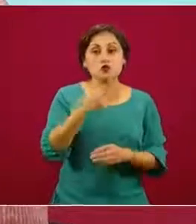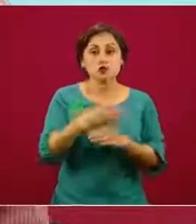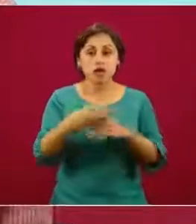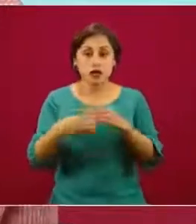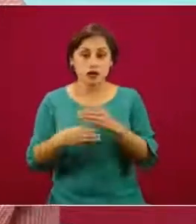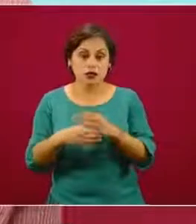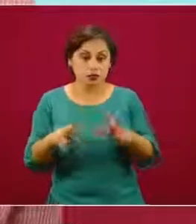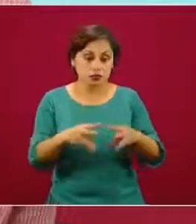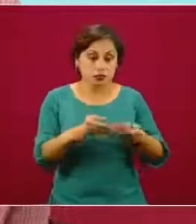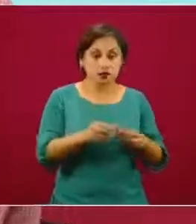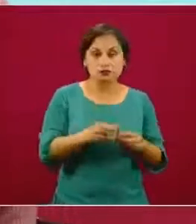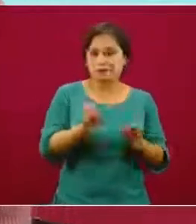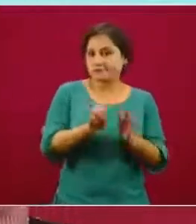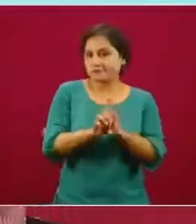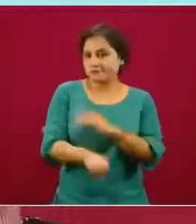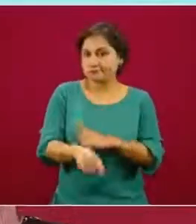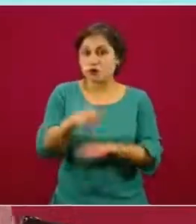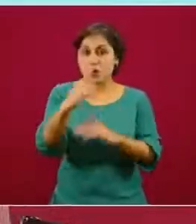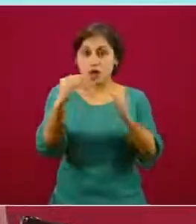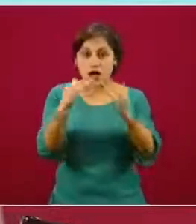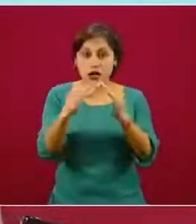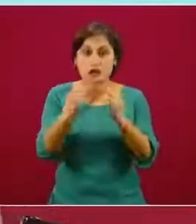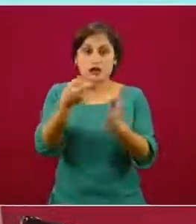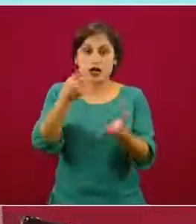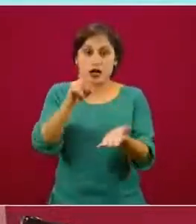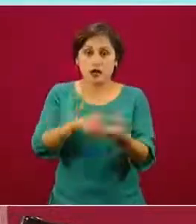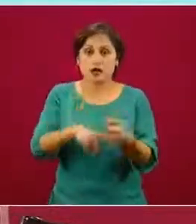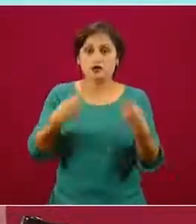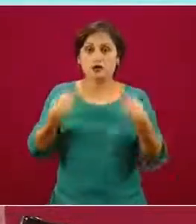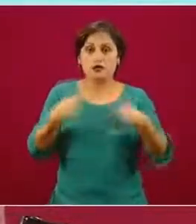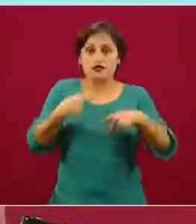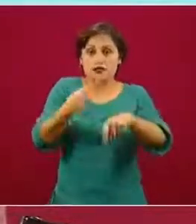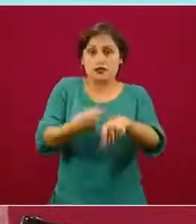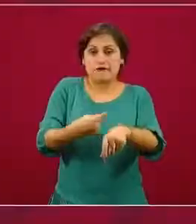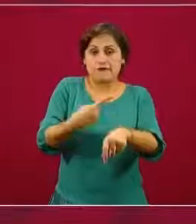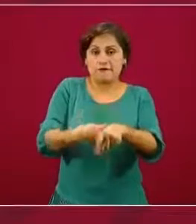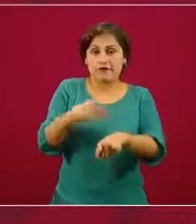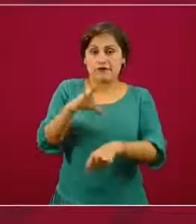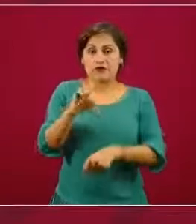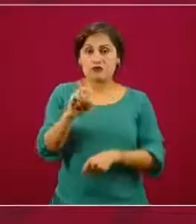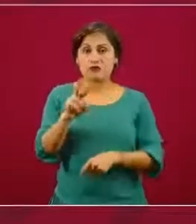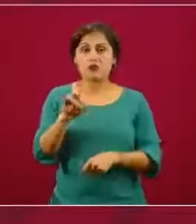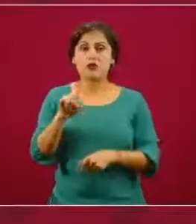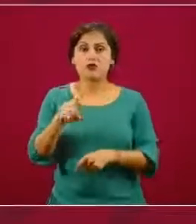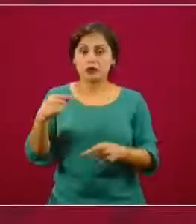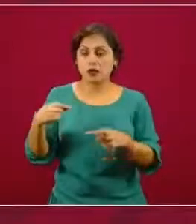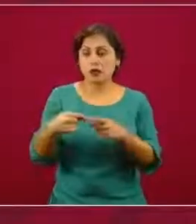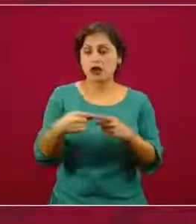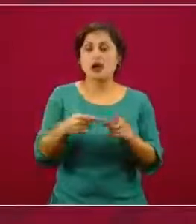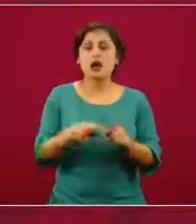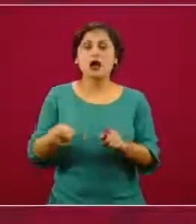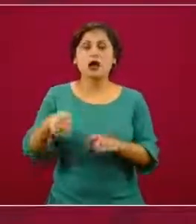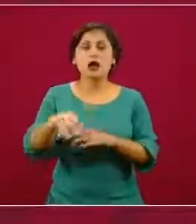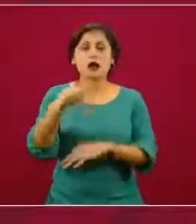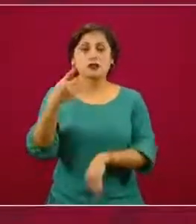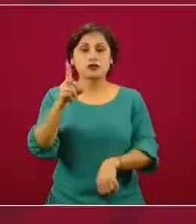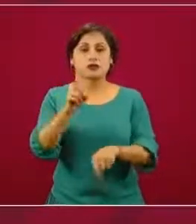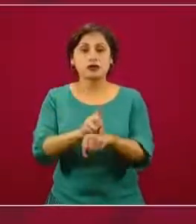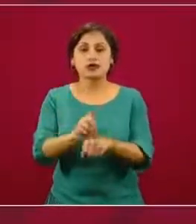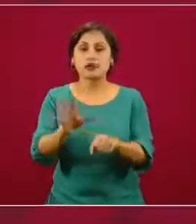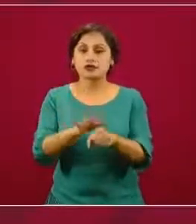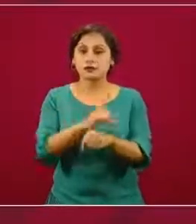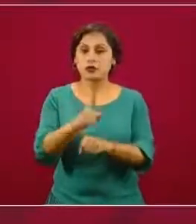tenemos en casa a una persona enferma de COVID, durante los 14 días que se encuentre en su periodo de